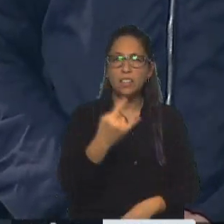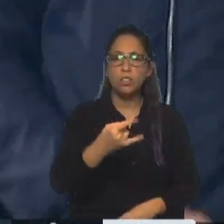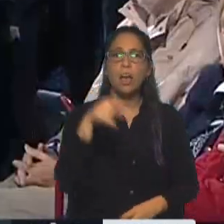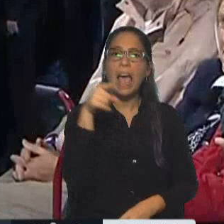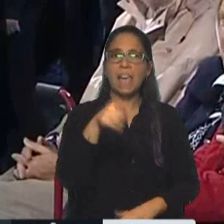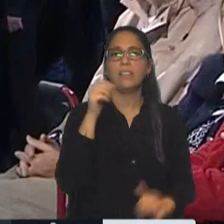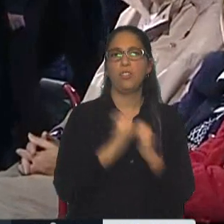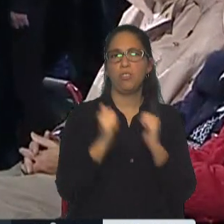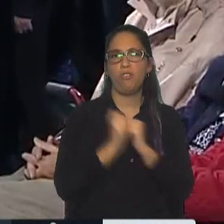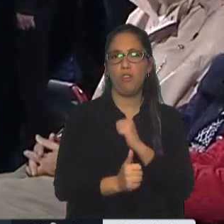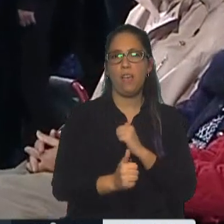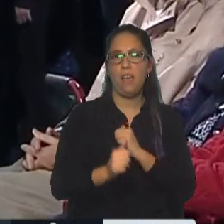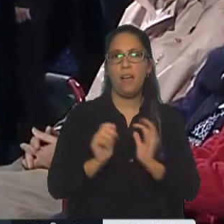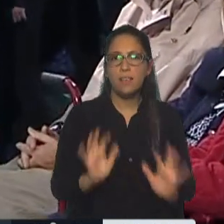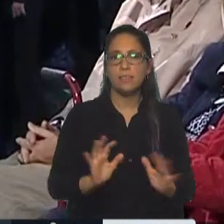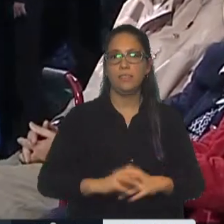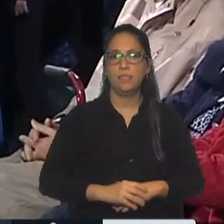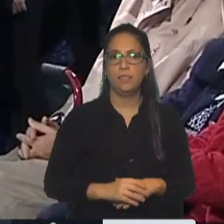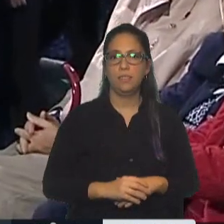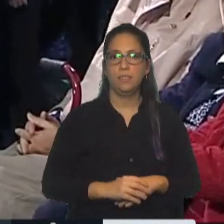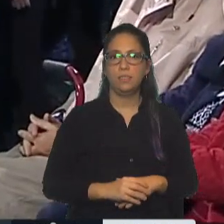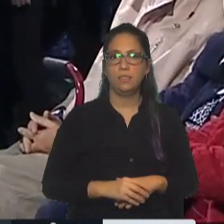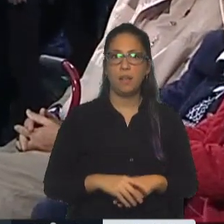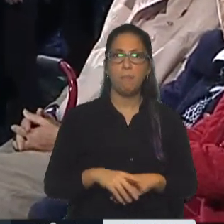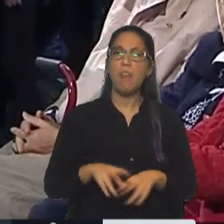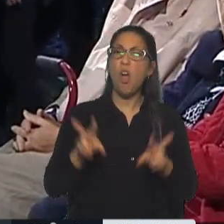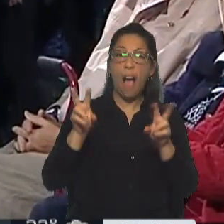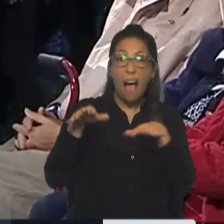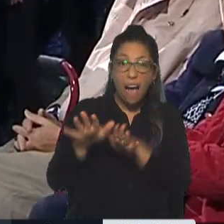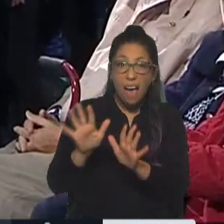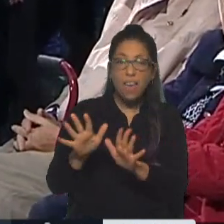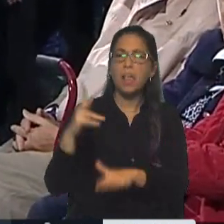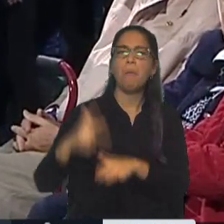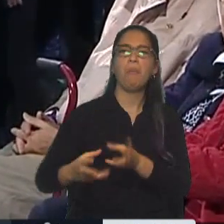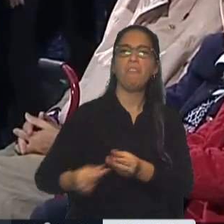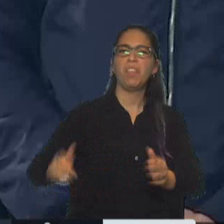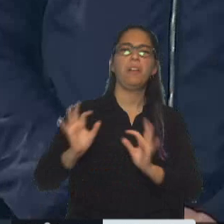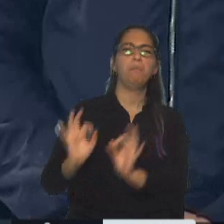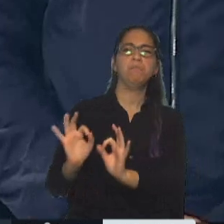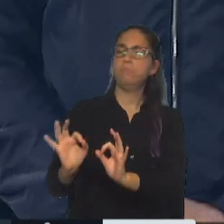la historia. Pero no se quedó ahí. No.